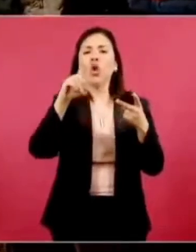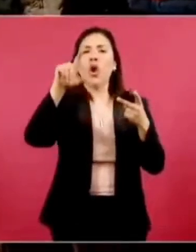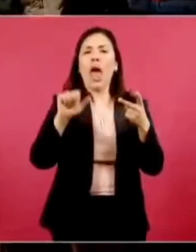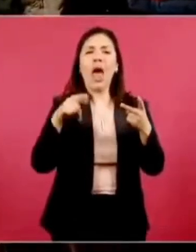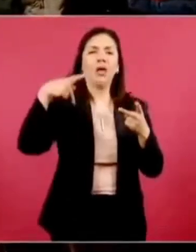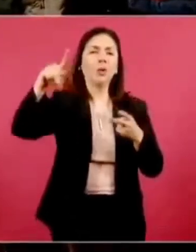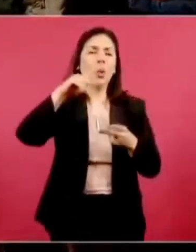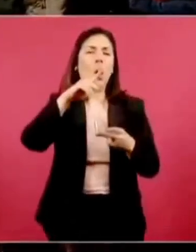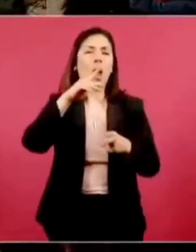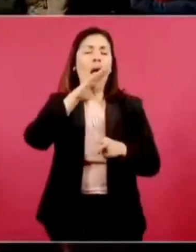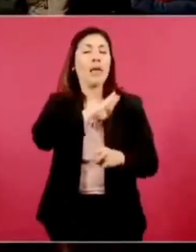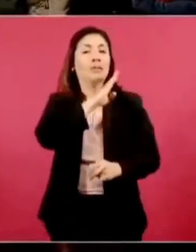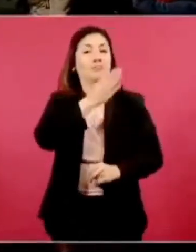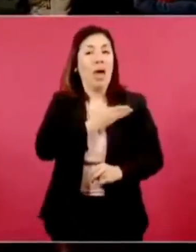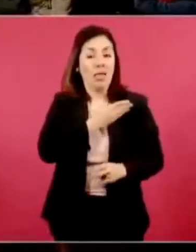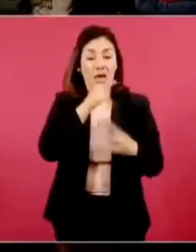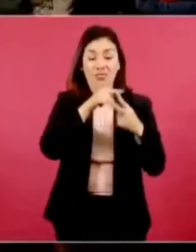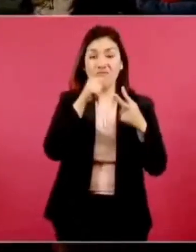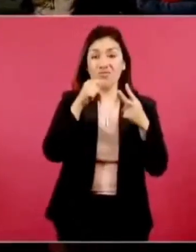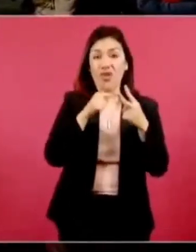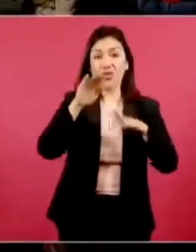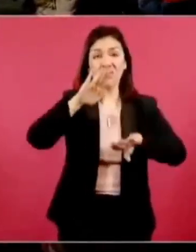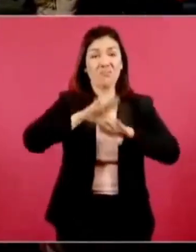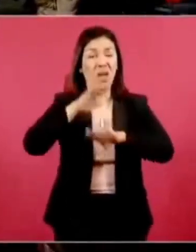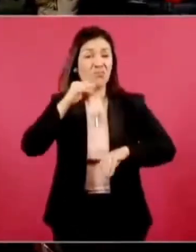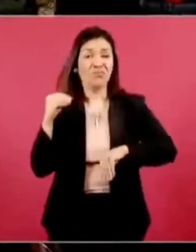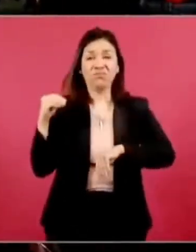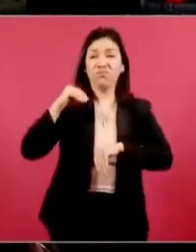los dos. Ellos fueron los que acuñaron el Anderson.